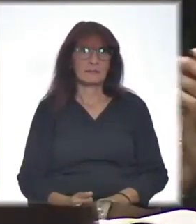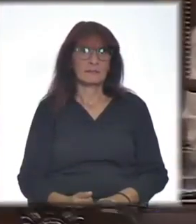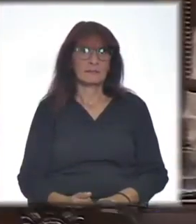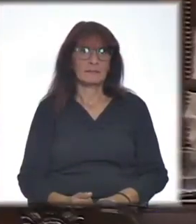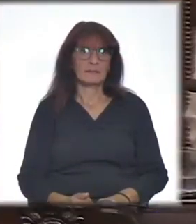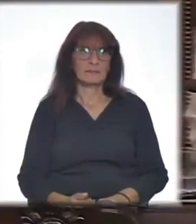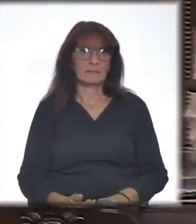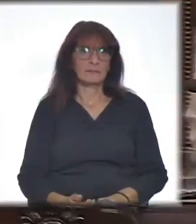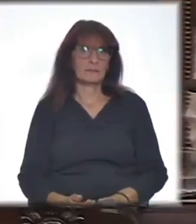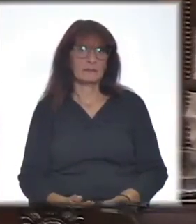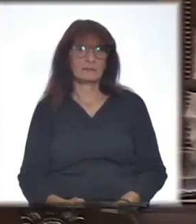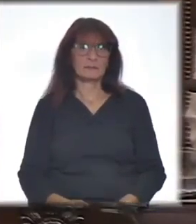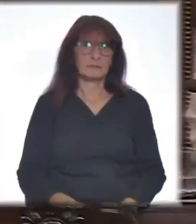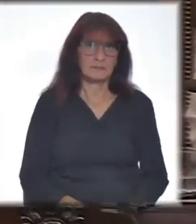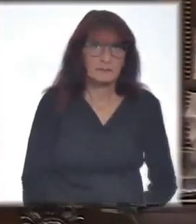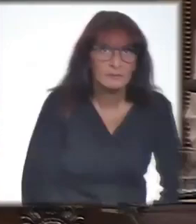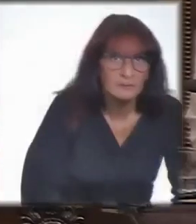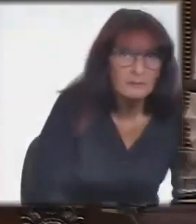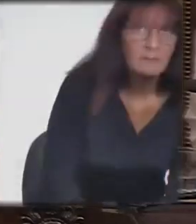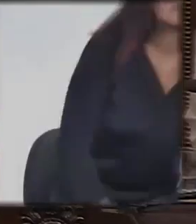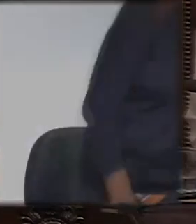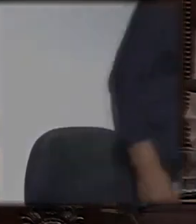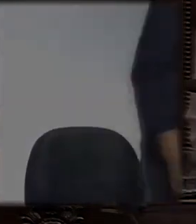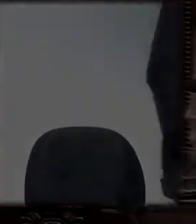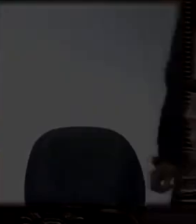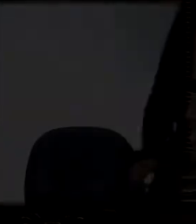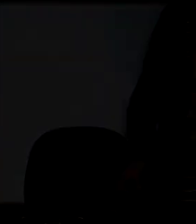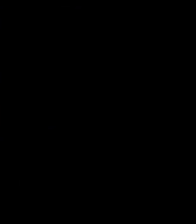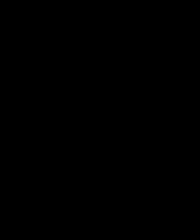Muchas gracias a usted, señor diputado.